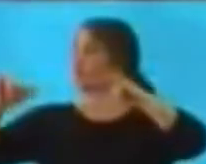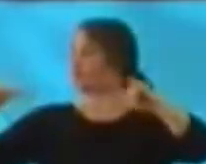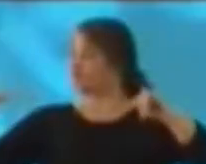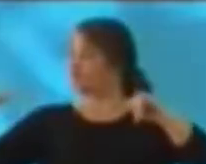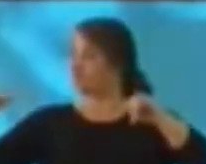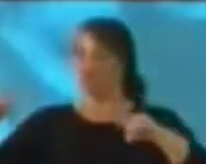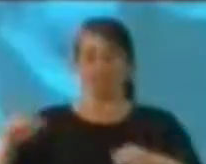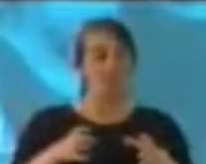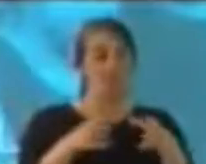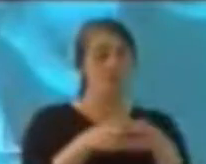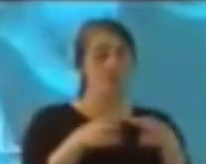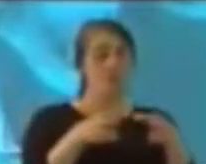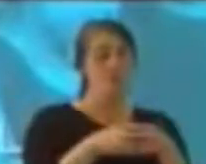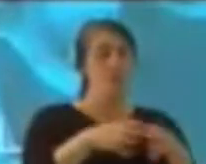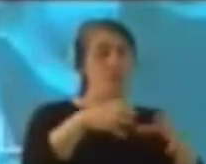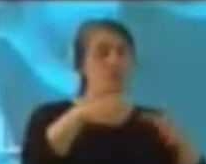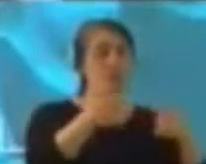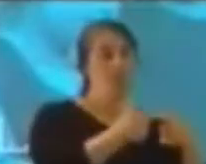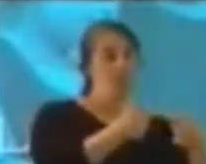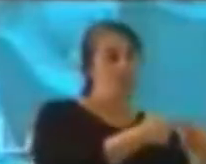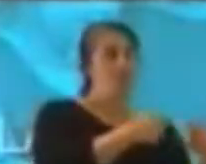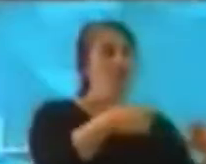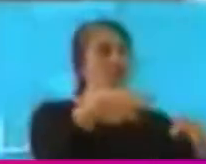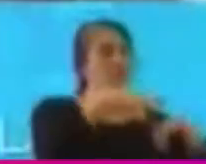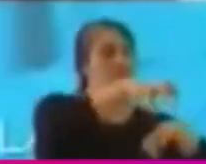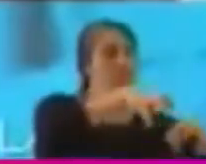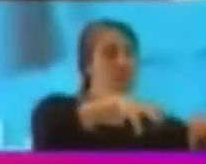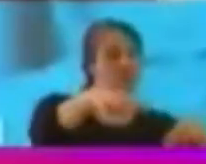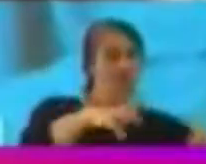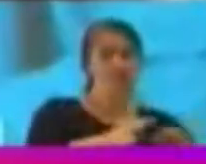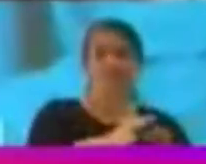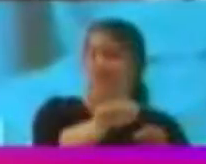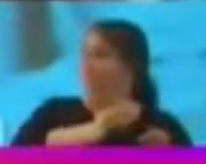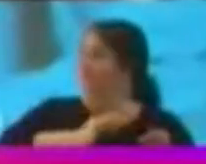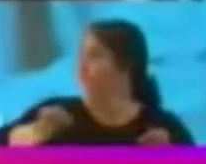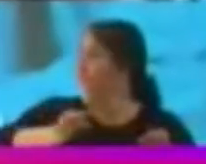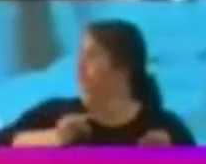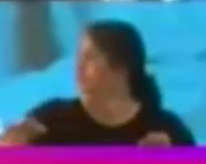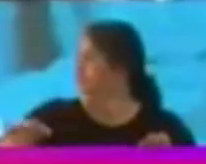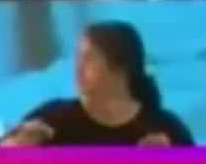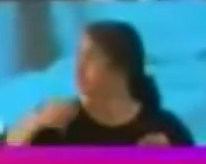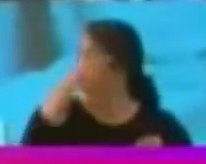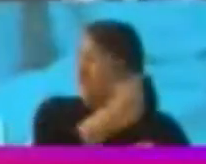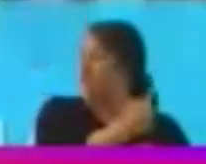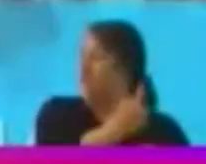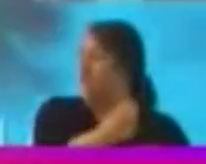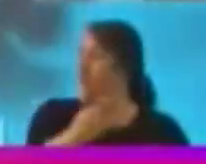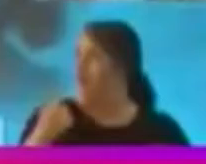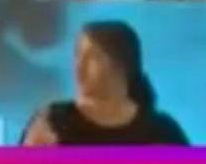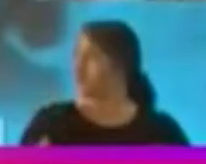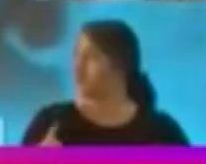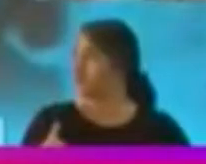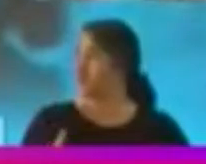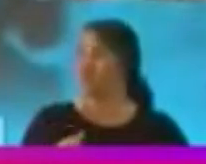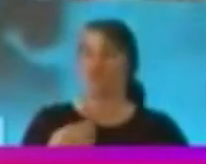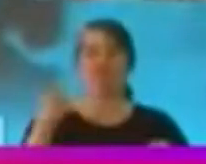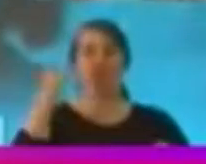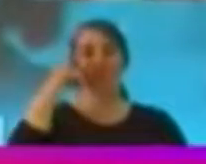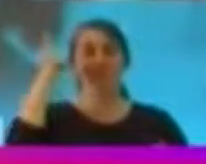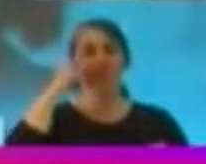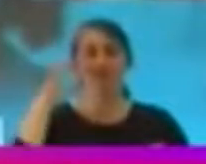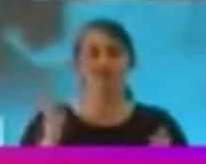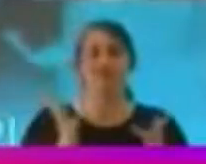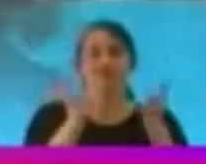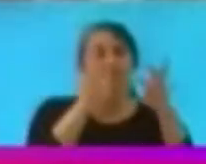Convenciones, ya se encuentra en la conferencia de prensa, así que vamos a ir directo para ahí en vivo. Para dar contenido a los planes de gobierno